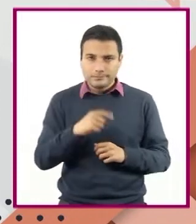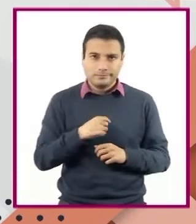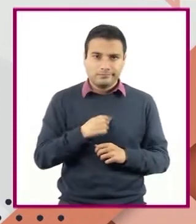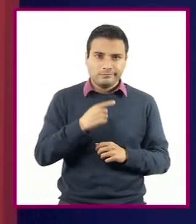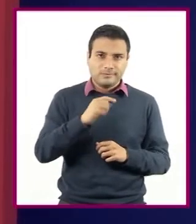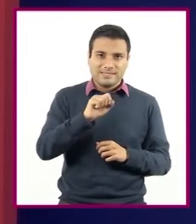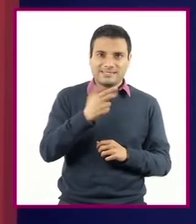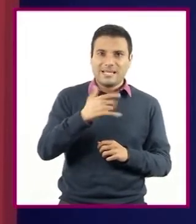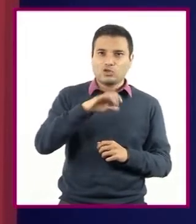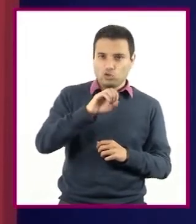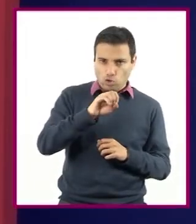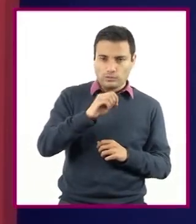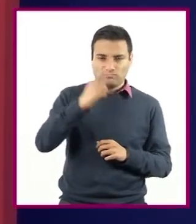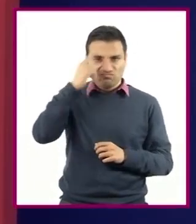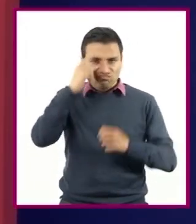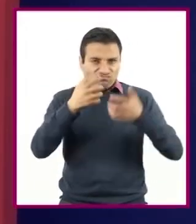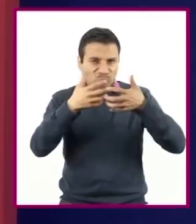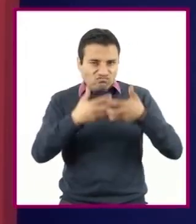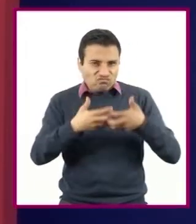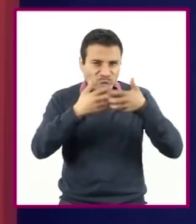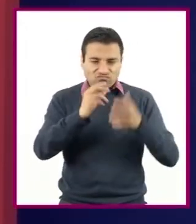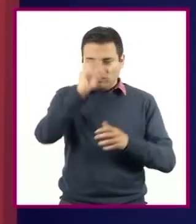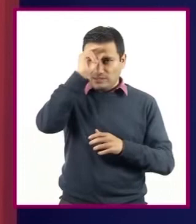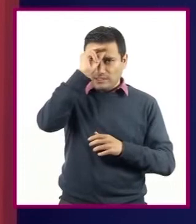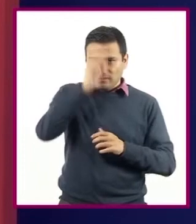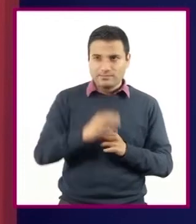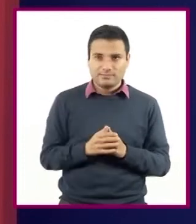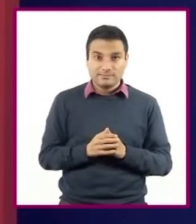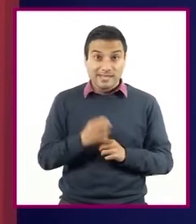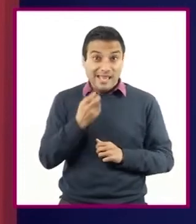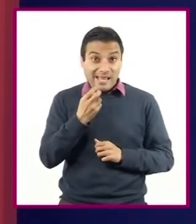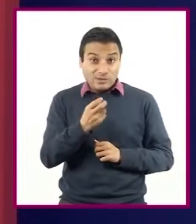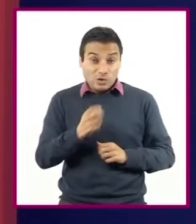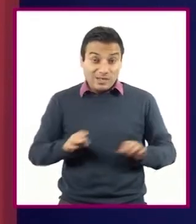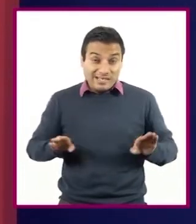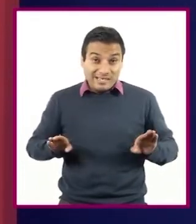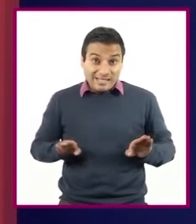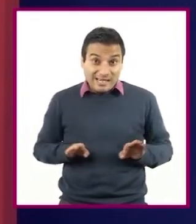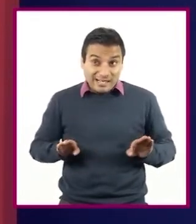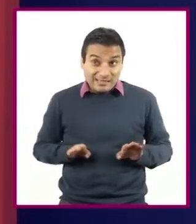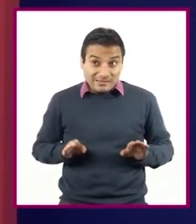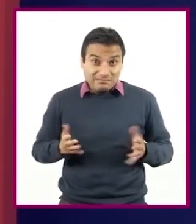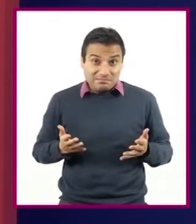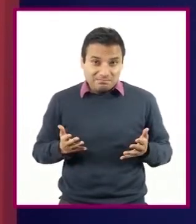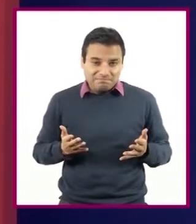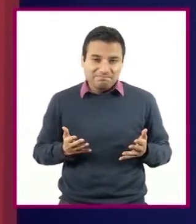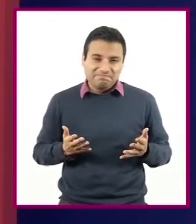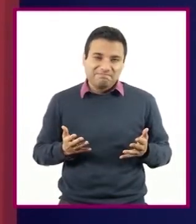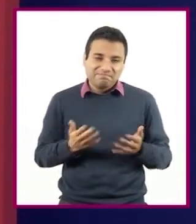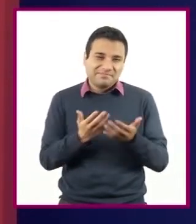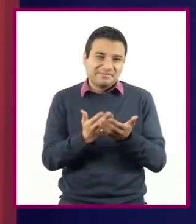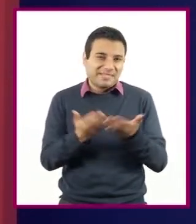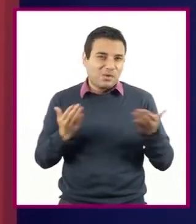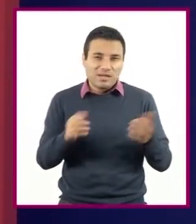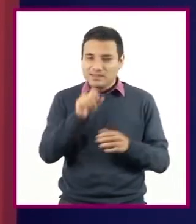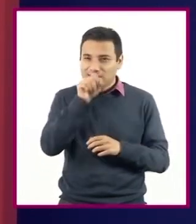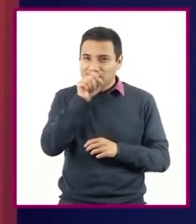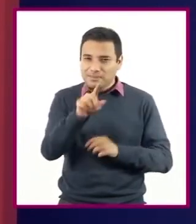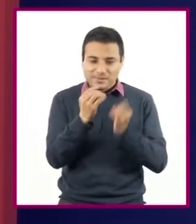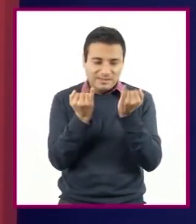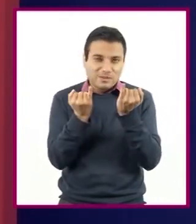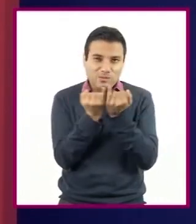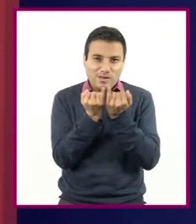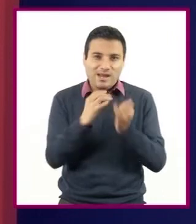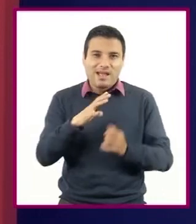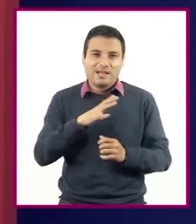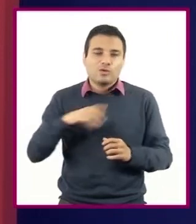Sancho Panza. Justamente, estas formas de ser son cercanas y creíbles a nuestros días. Me imagino que todos